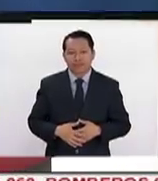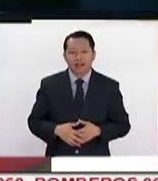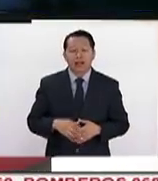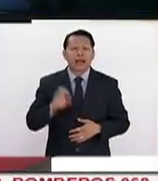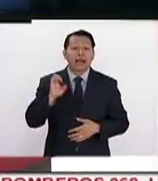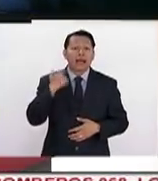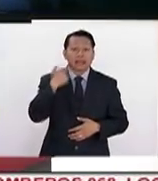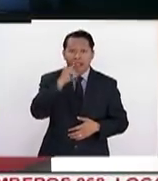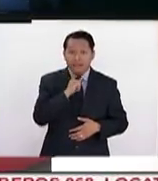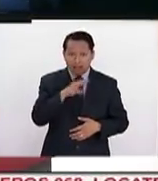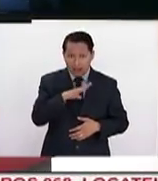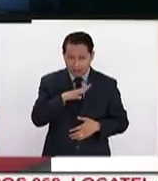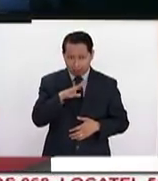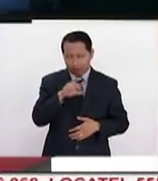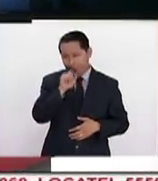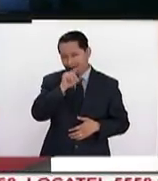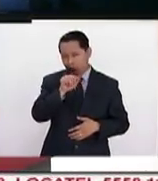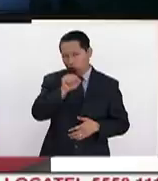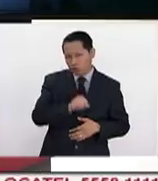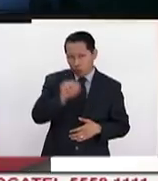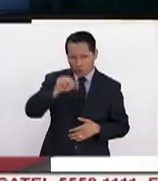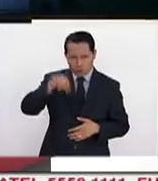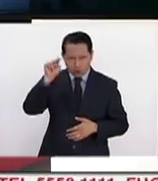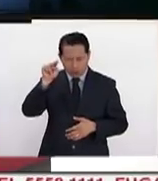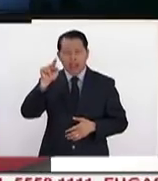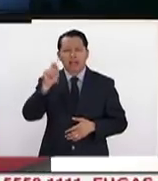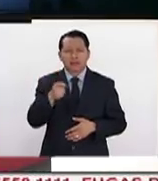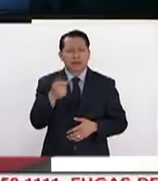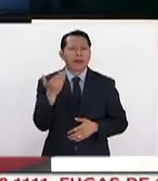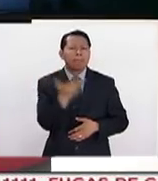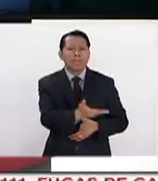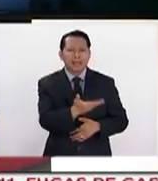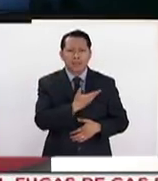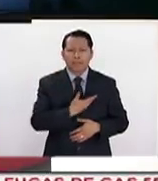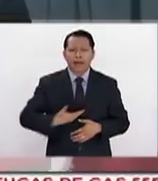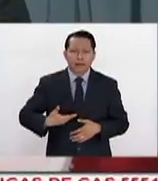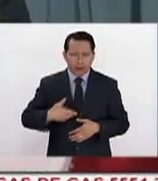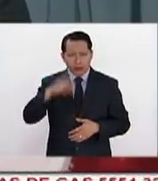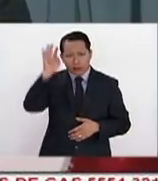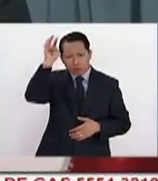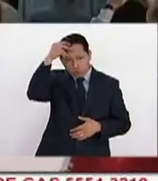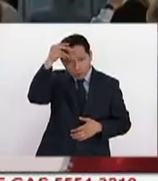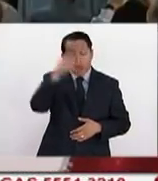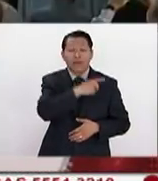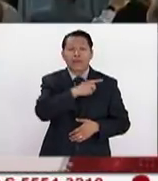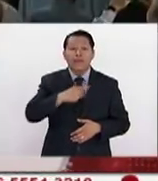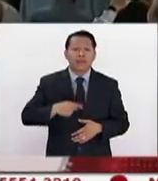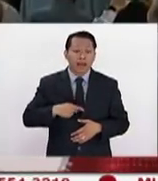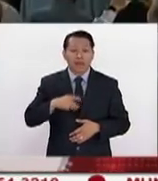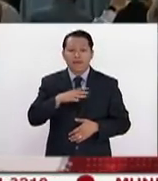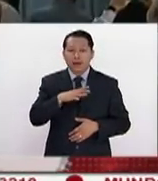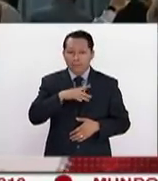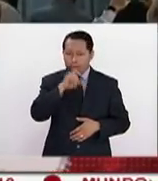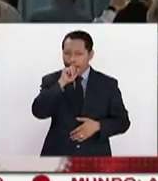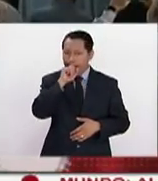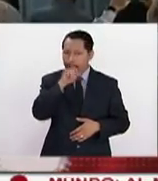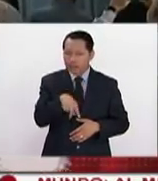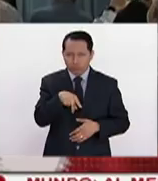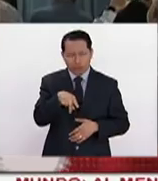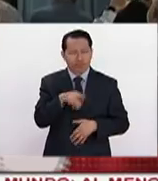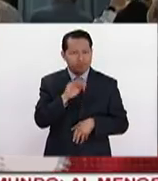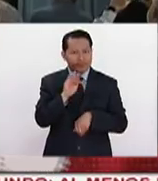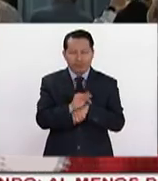ex jefes del Comando Sur y del Comando Norte de Estados Unidos pidieron al presidente Donald Trump fortalecer el Tratado de Libre Comercio de América del Norte por